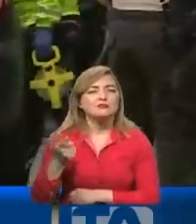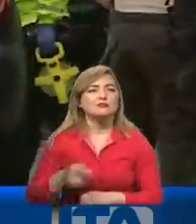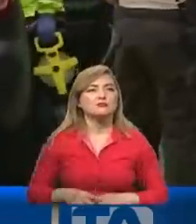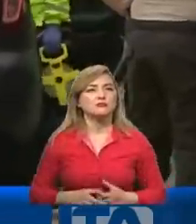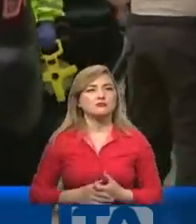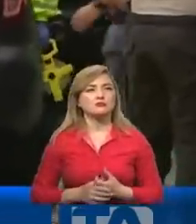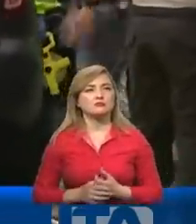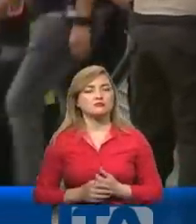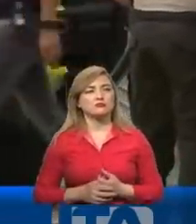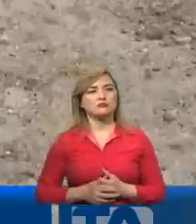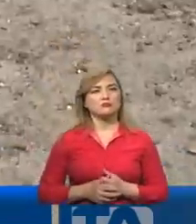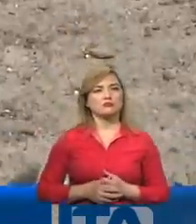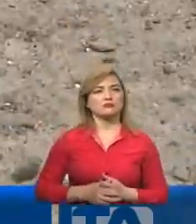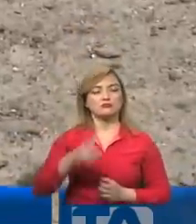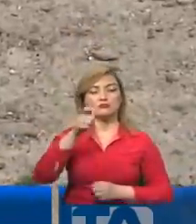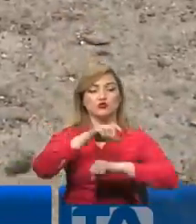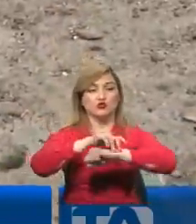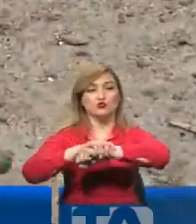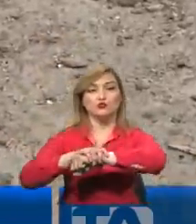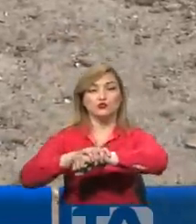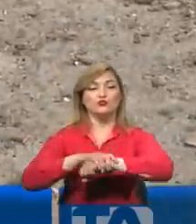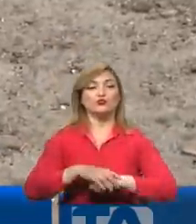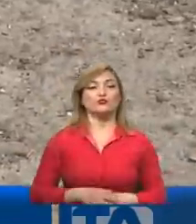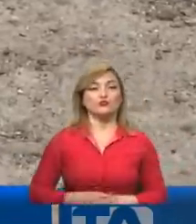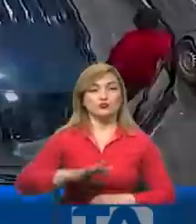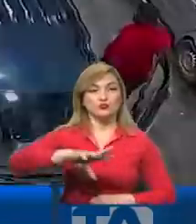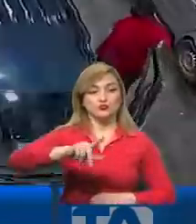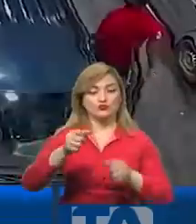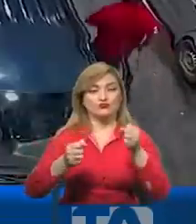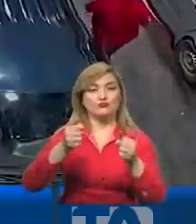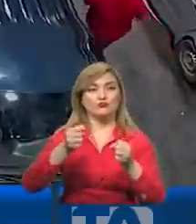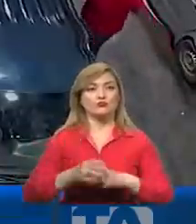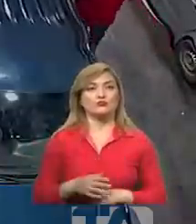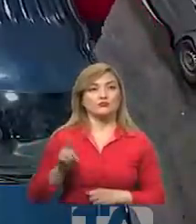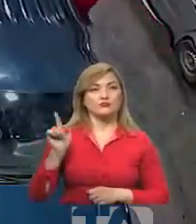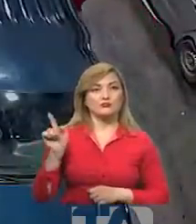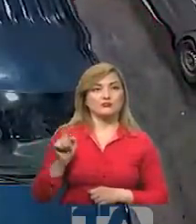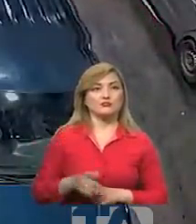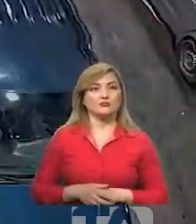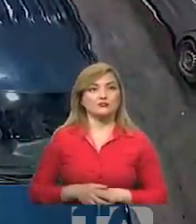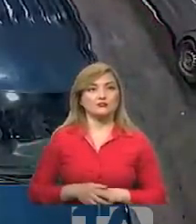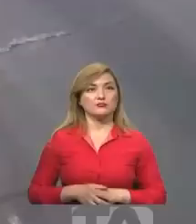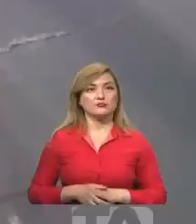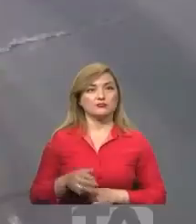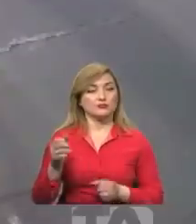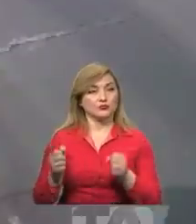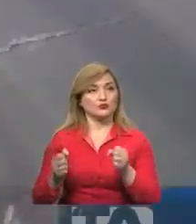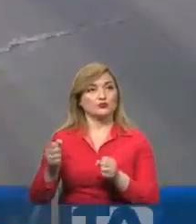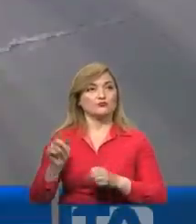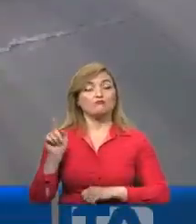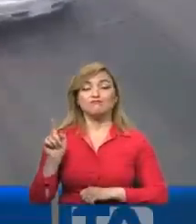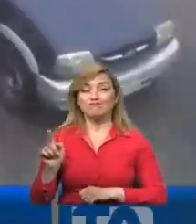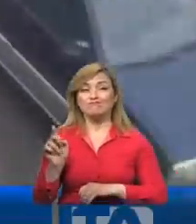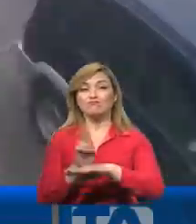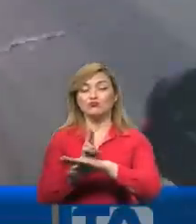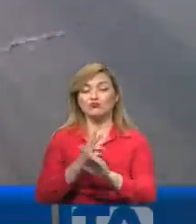asesinato. Por el momento hay un detenido que fue procesado por el robo del carro. El sujeto supuestamente tenía en su poder el automóvil que se